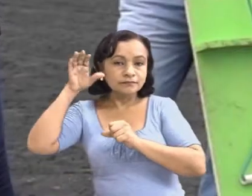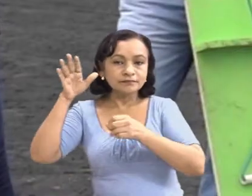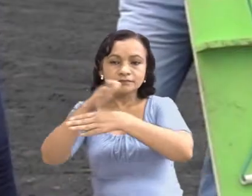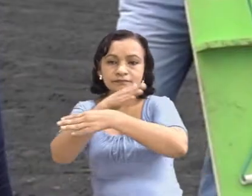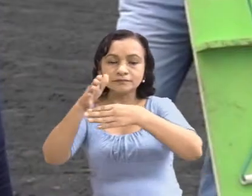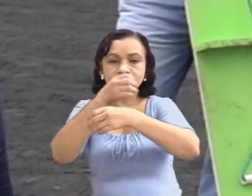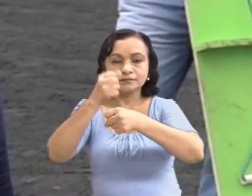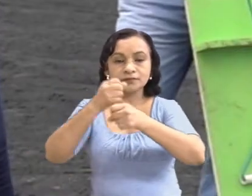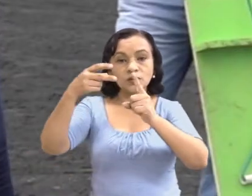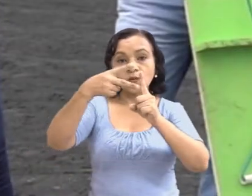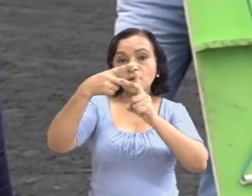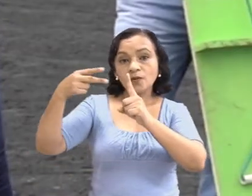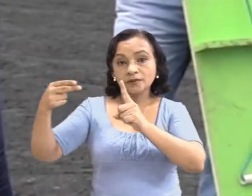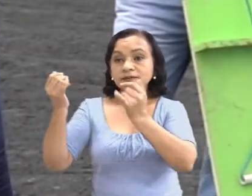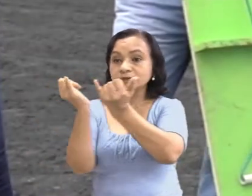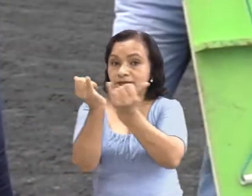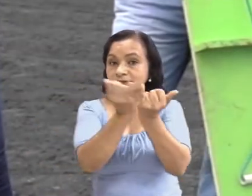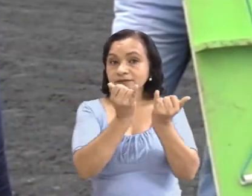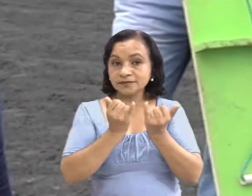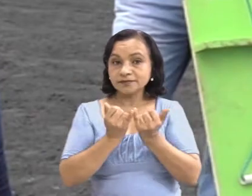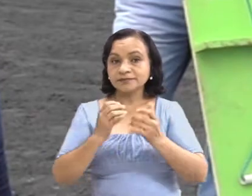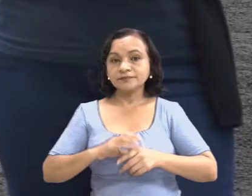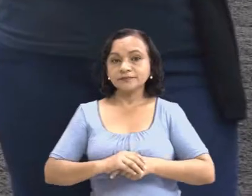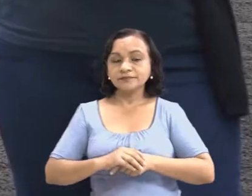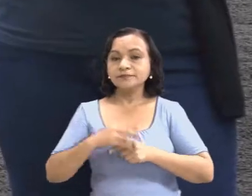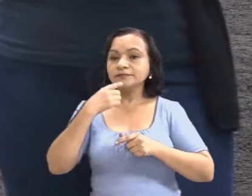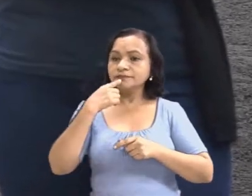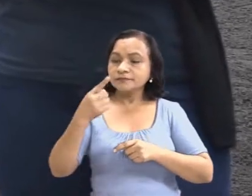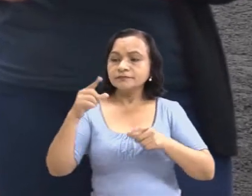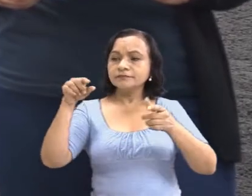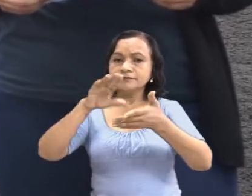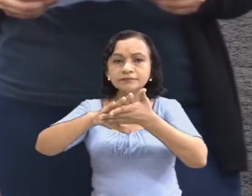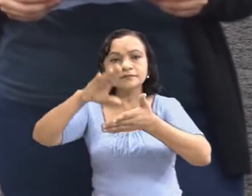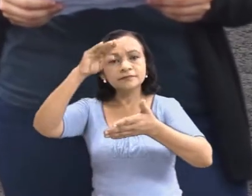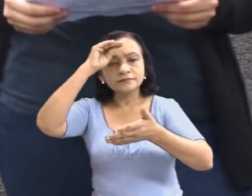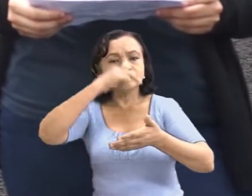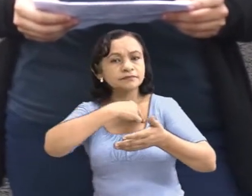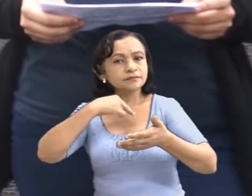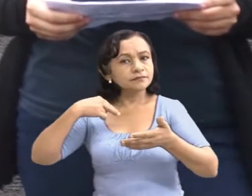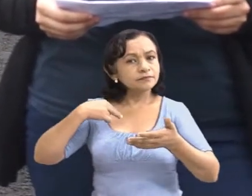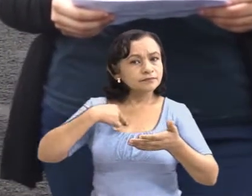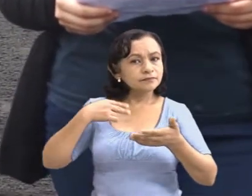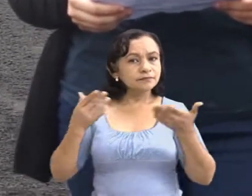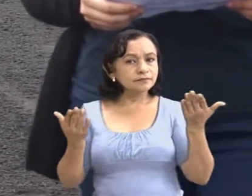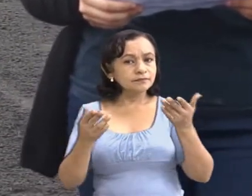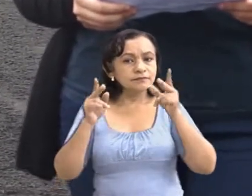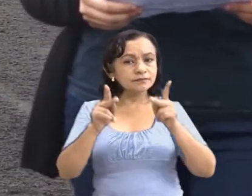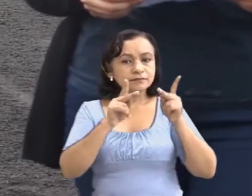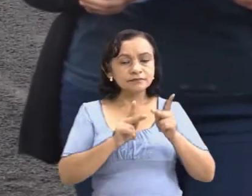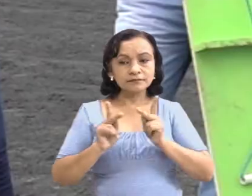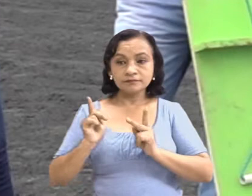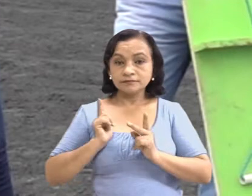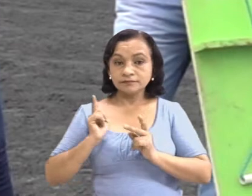turísticas, hoteleras y turísticas, donde se le han venido dando capacitación qué hacer al momento de que ellos